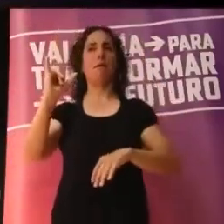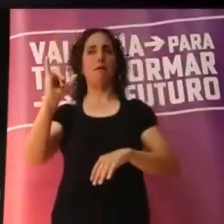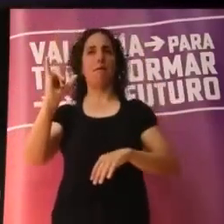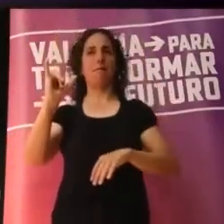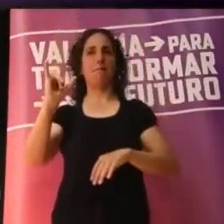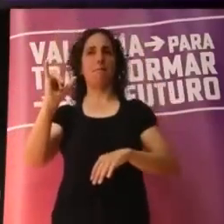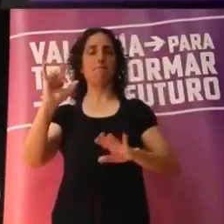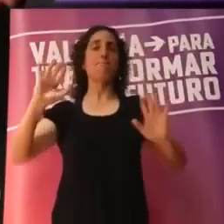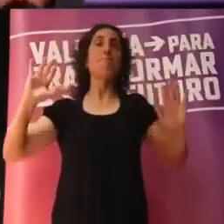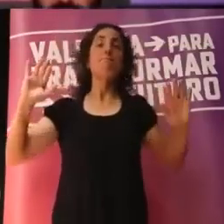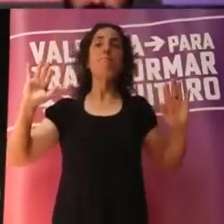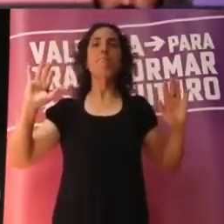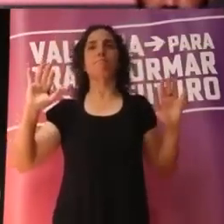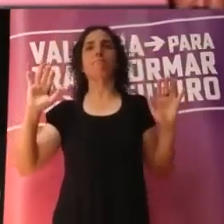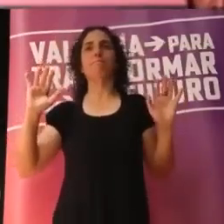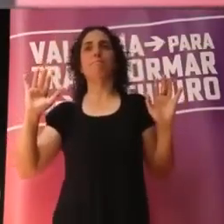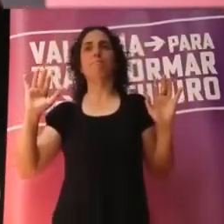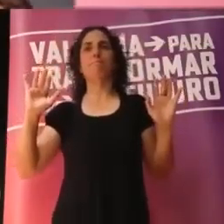articulada.